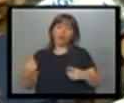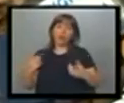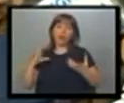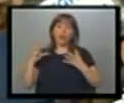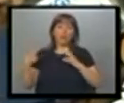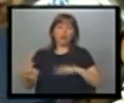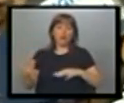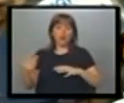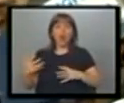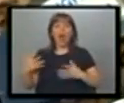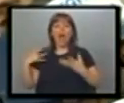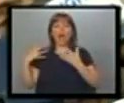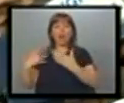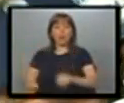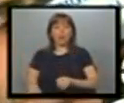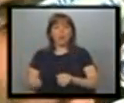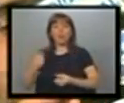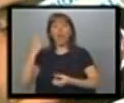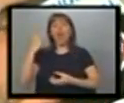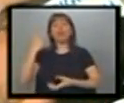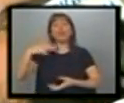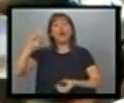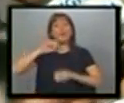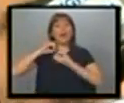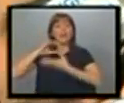es acompañando la doble indemnización.